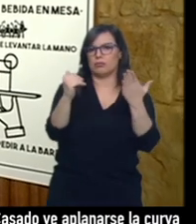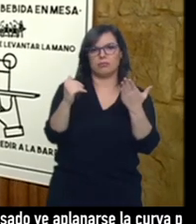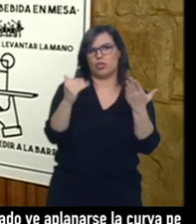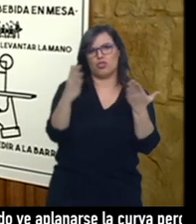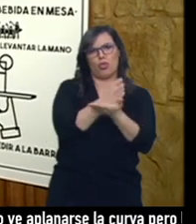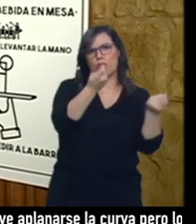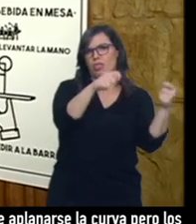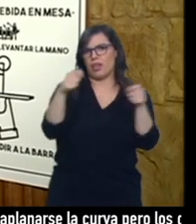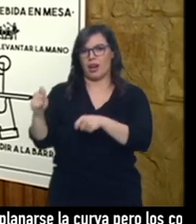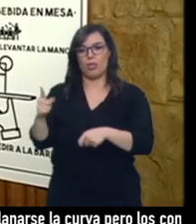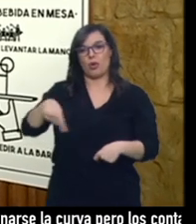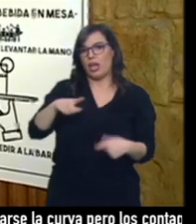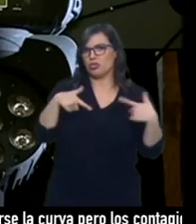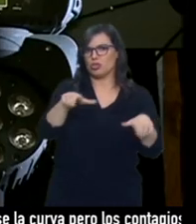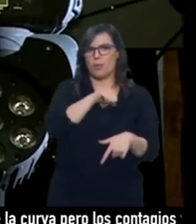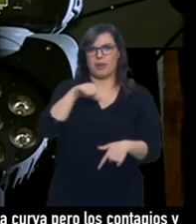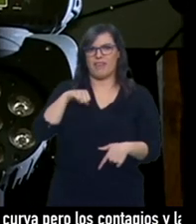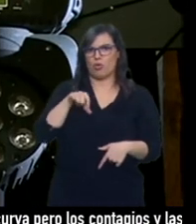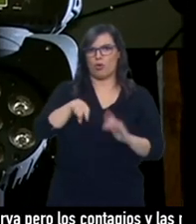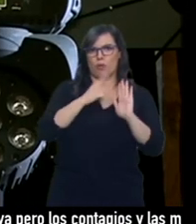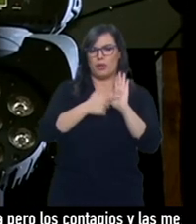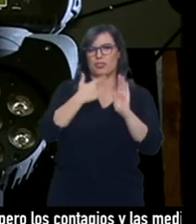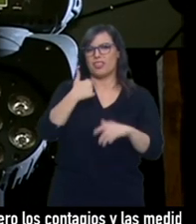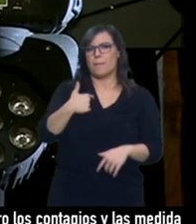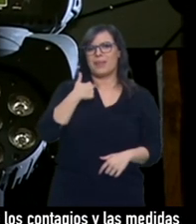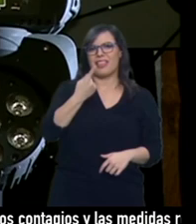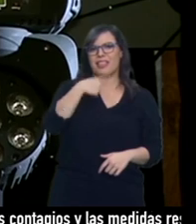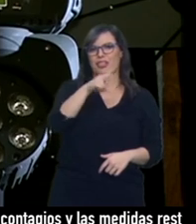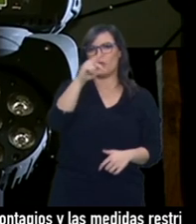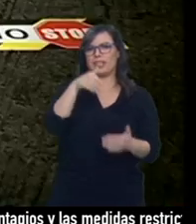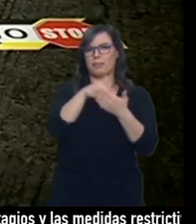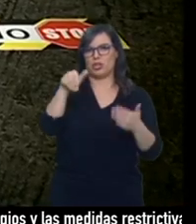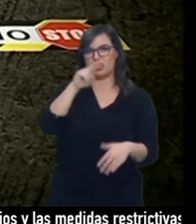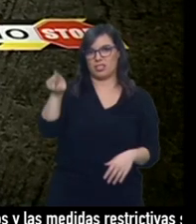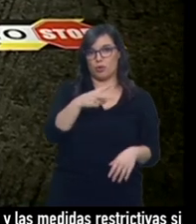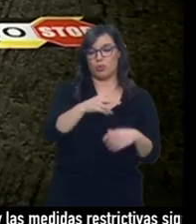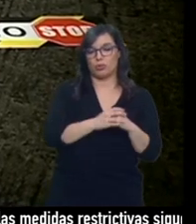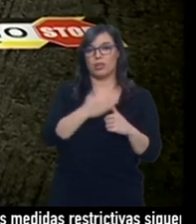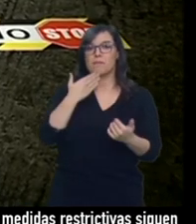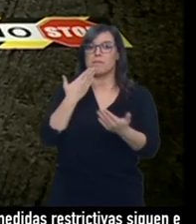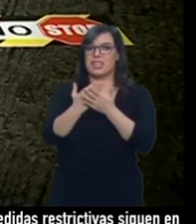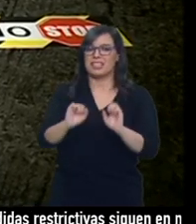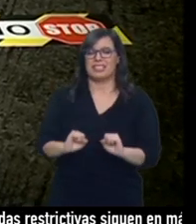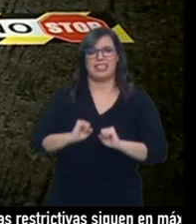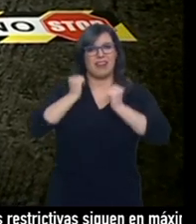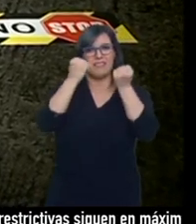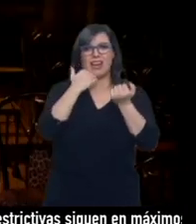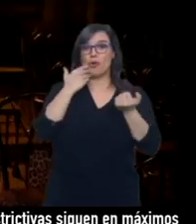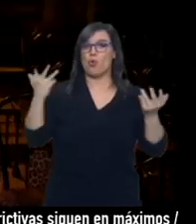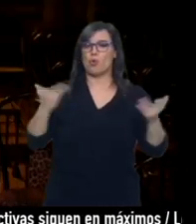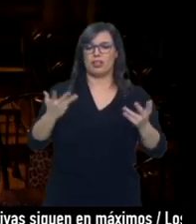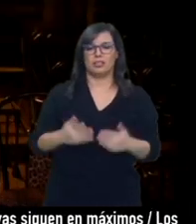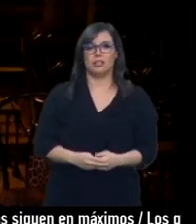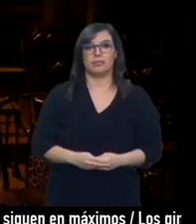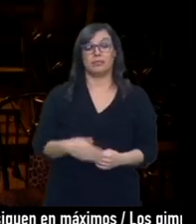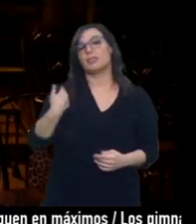sector 100% privado cifra las pérdidas en 120 millones de euros. Pide un rescate urgente. Hemos